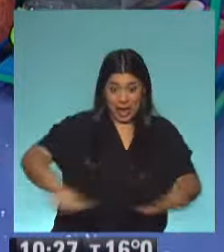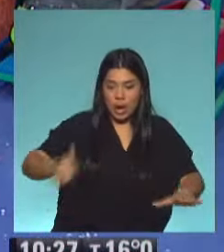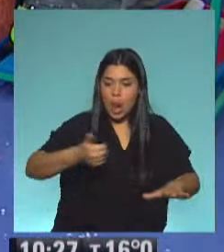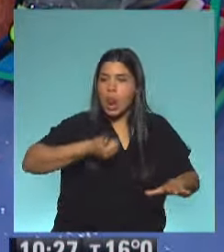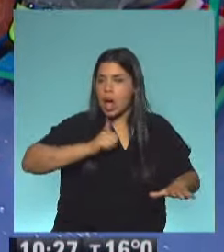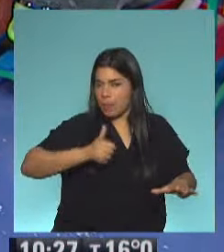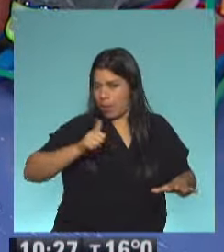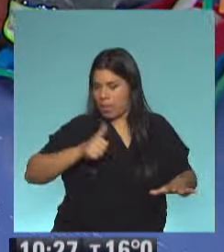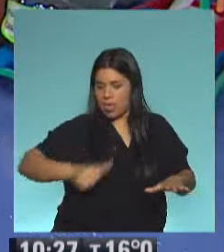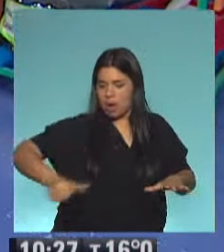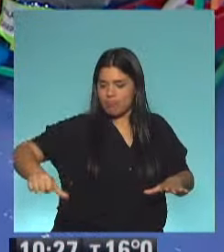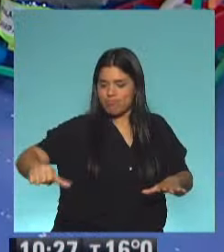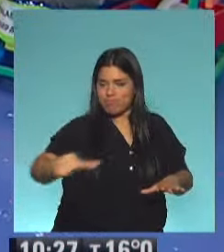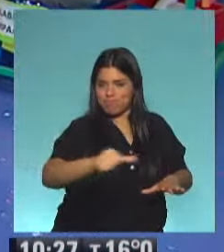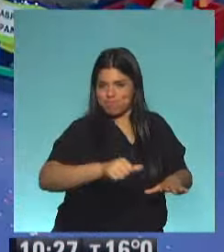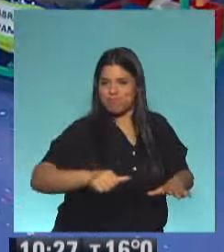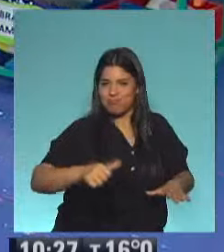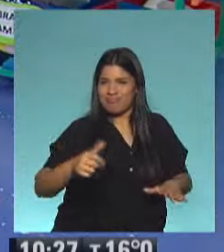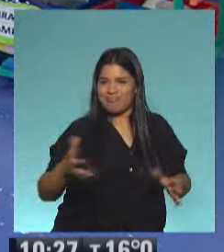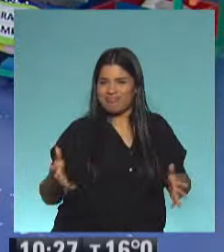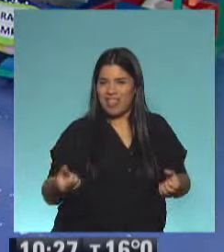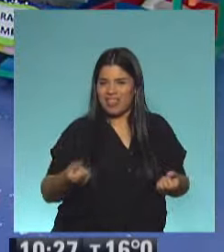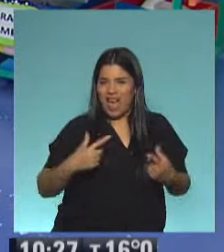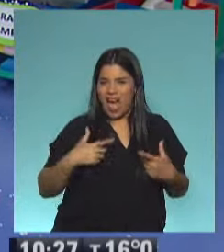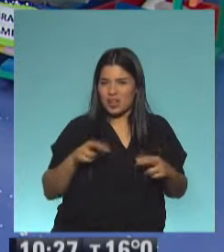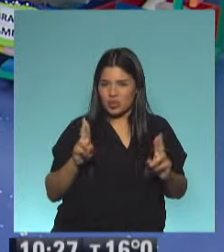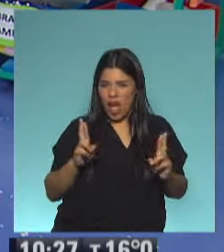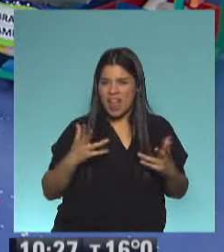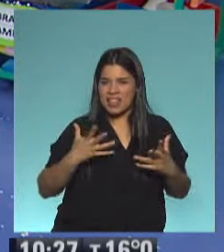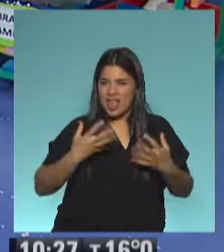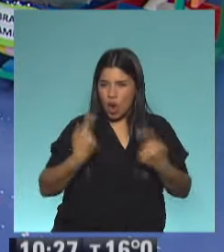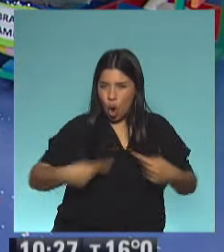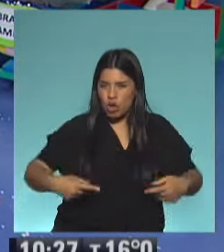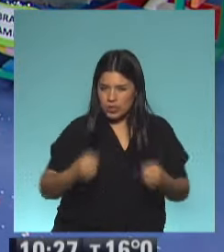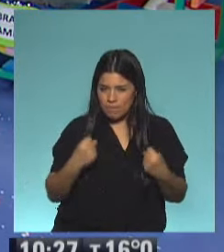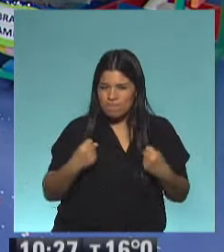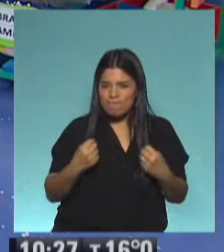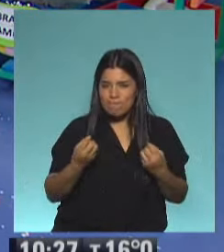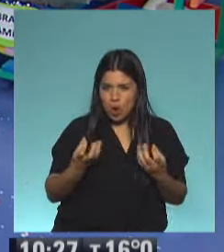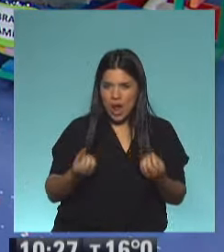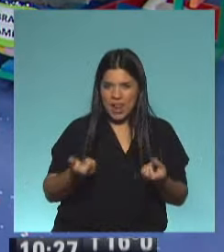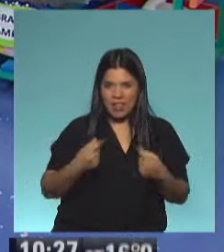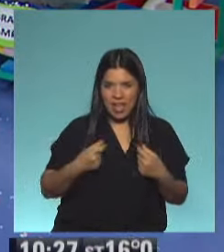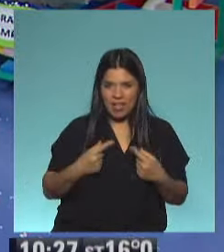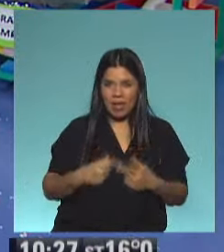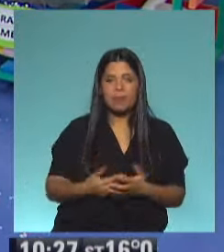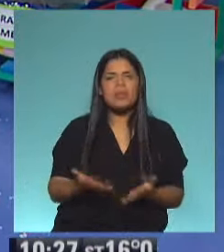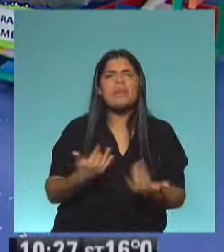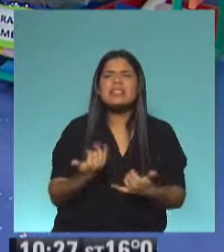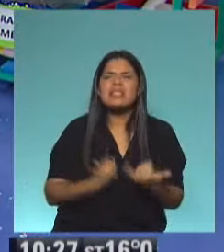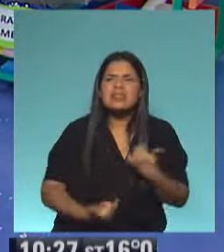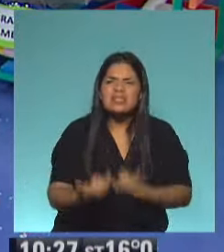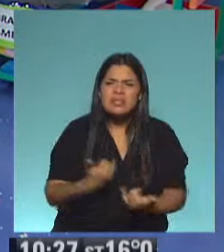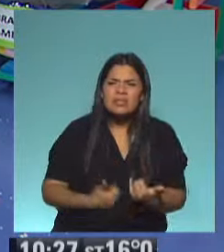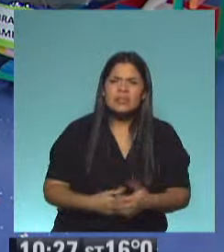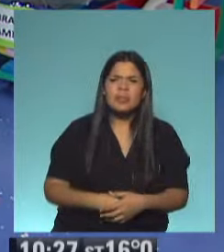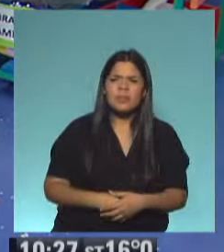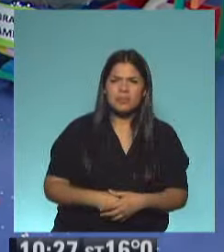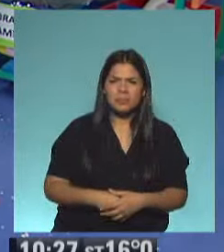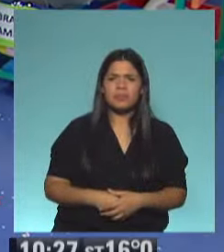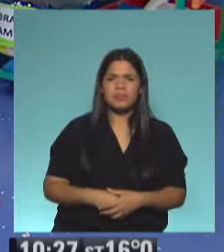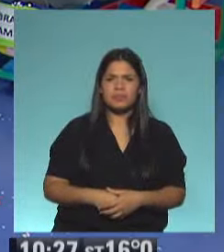¿algo más? ¿Qué más? ¿Qué a ver, cuéntenos. Contar? Ajá. Qué activo. Sí. Ah, sí, ya está.